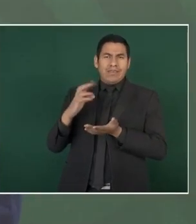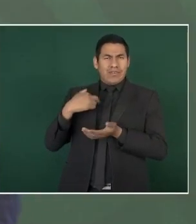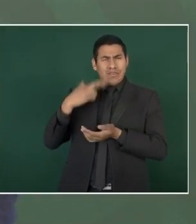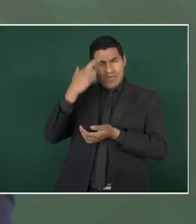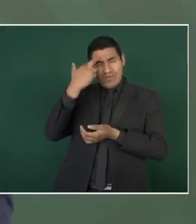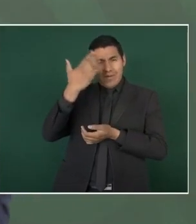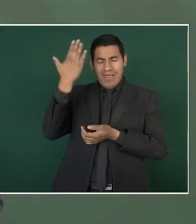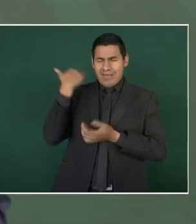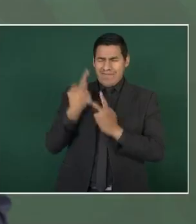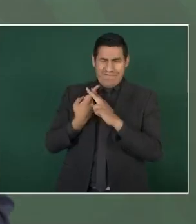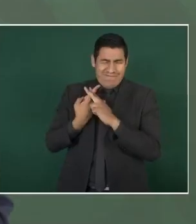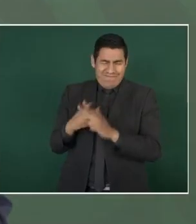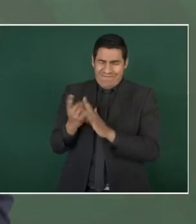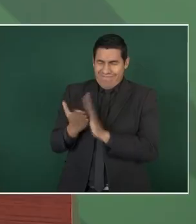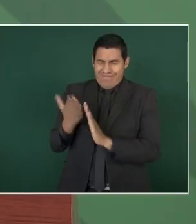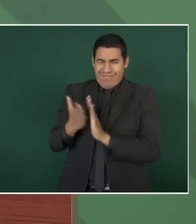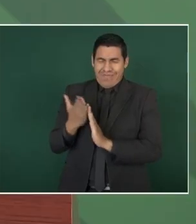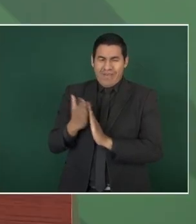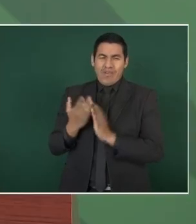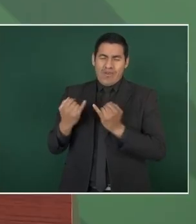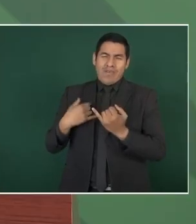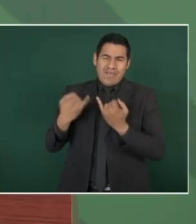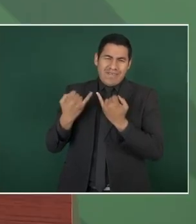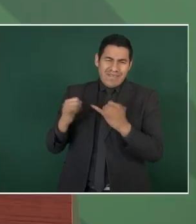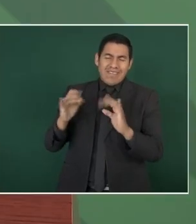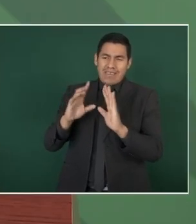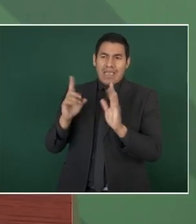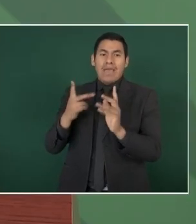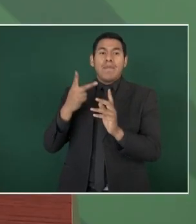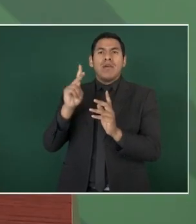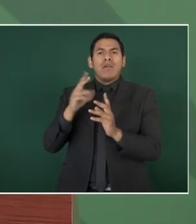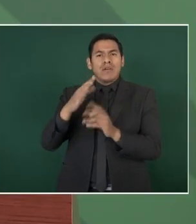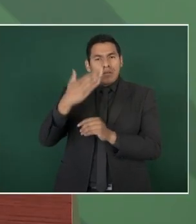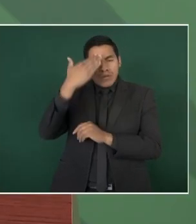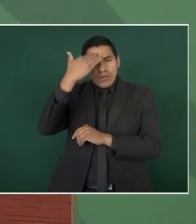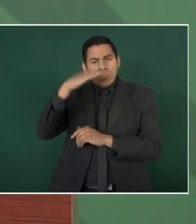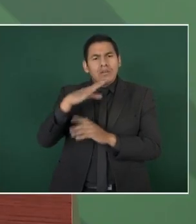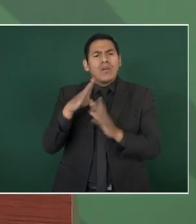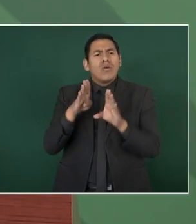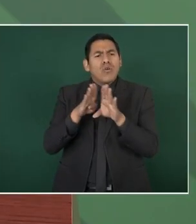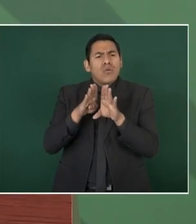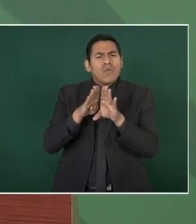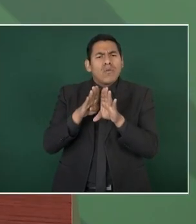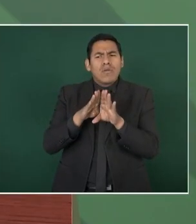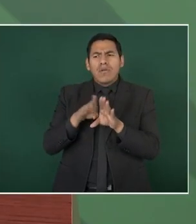primera etapa, ¿sabes cómo se va